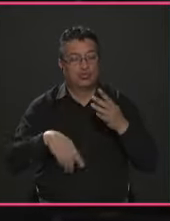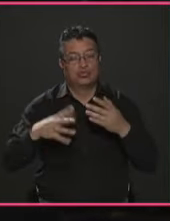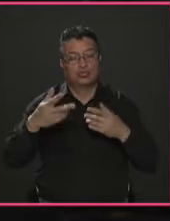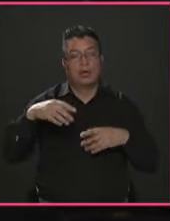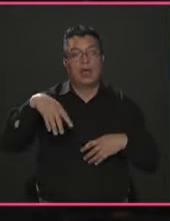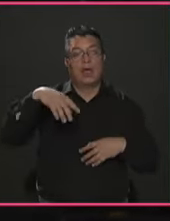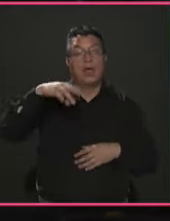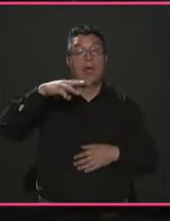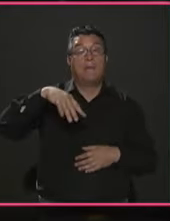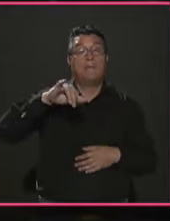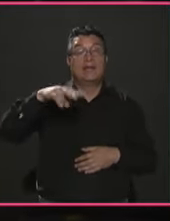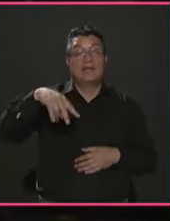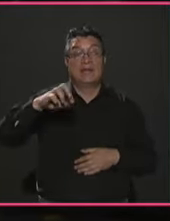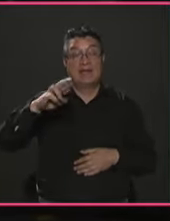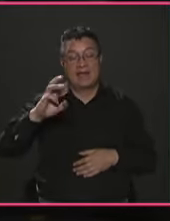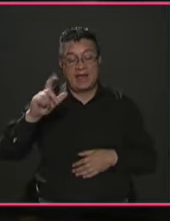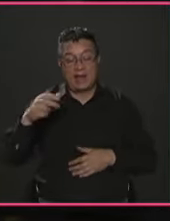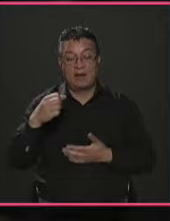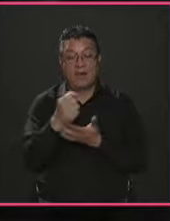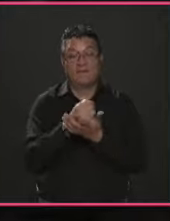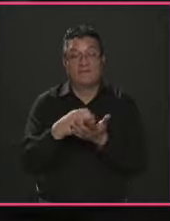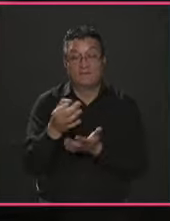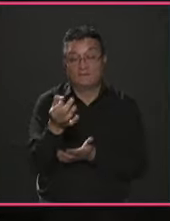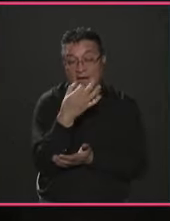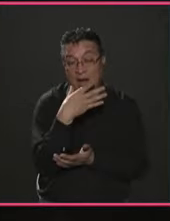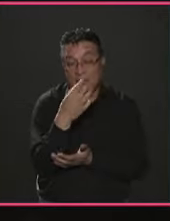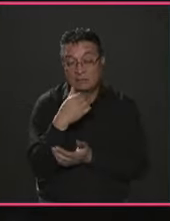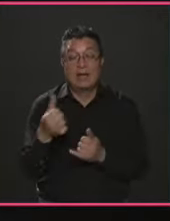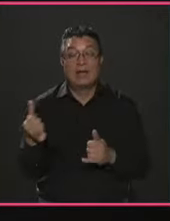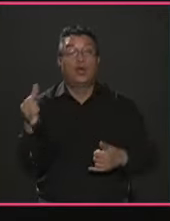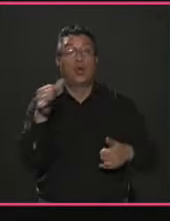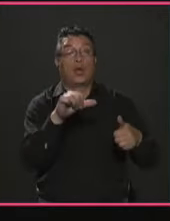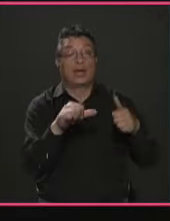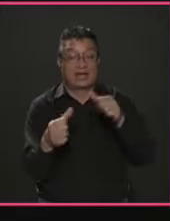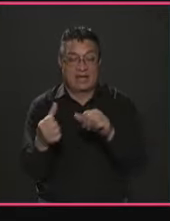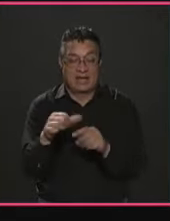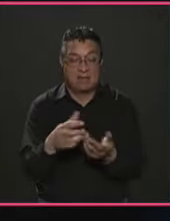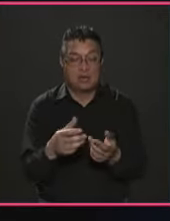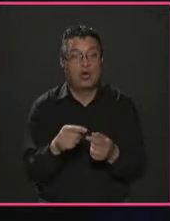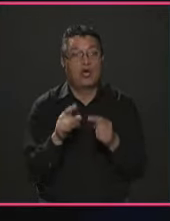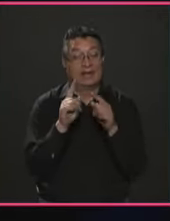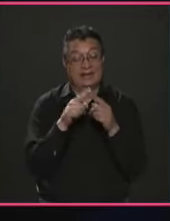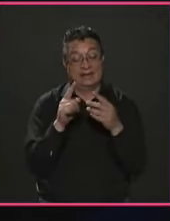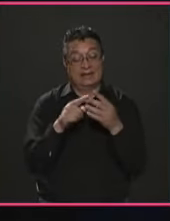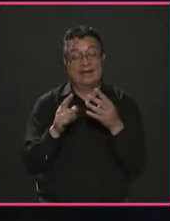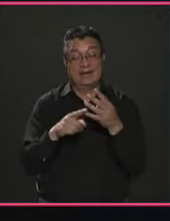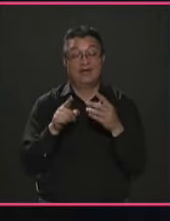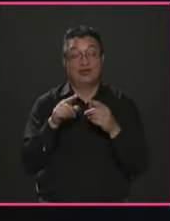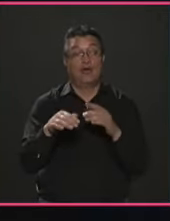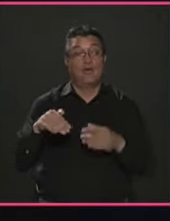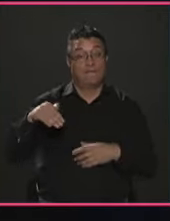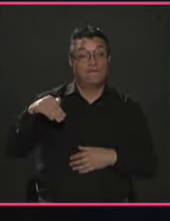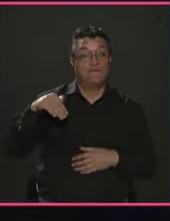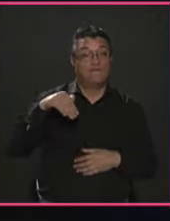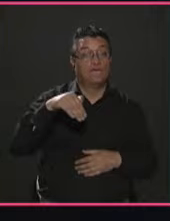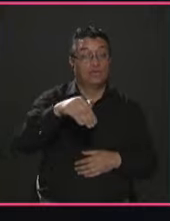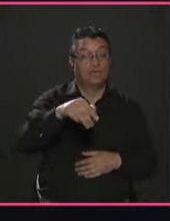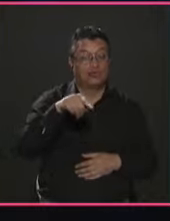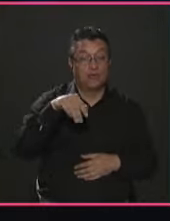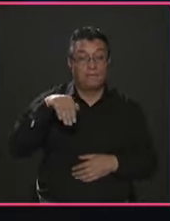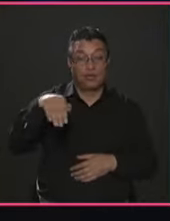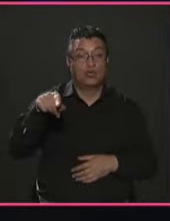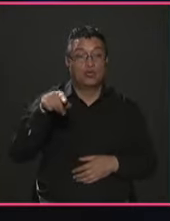minerales farmacéuticos y químicos y Estos son buses